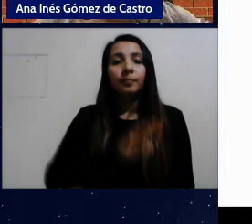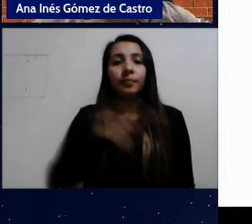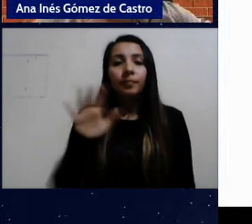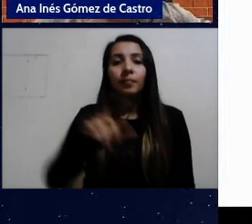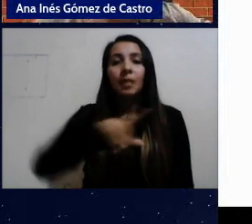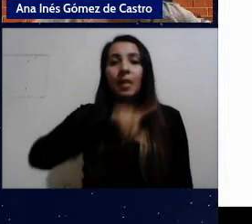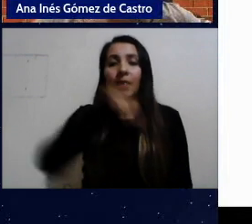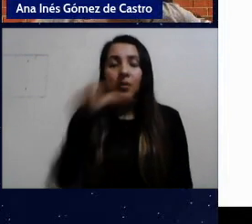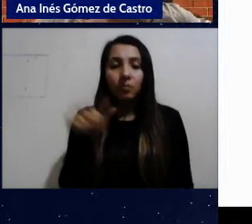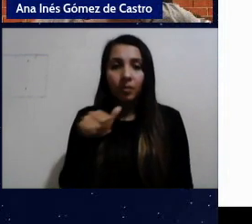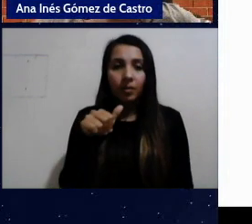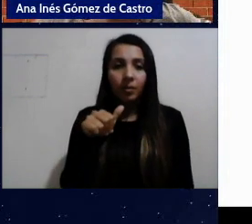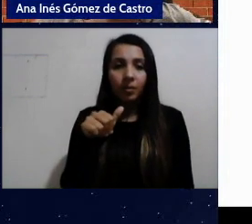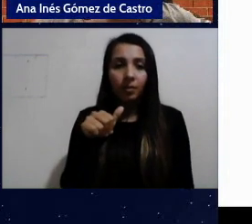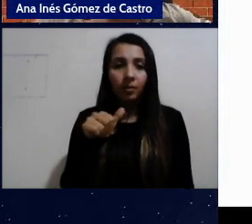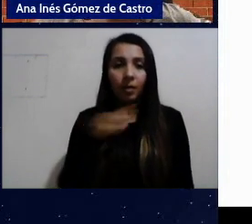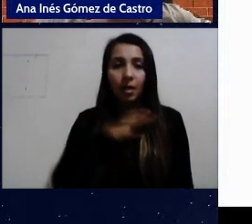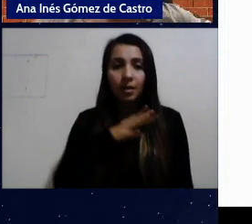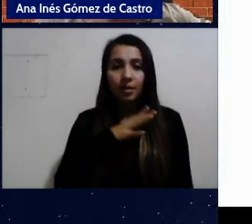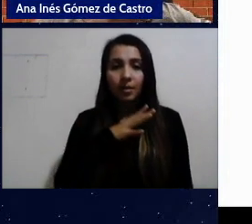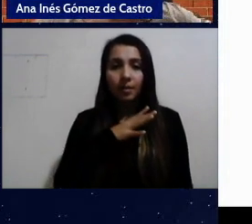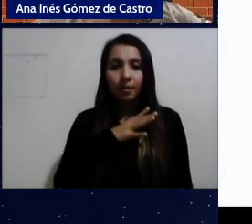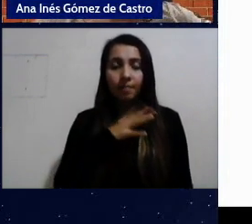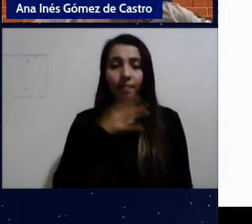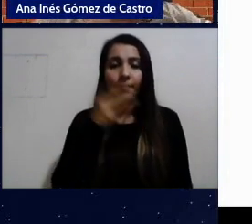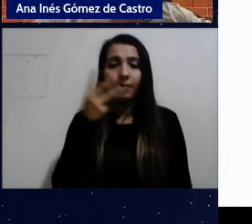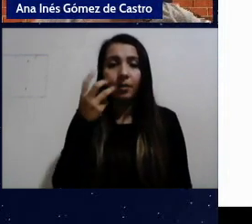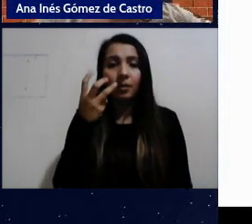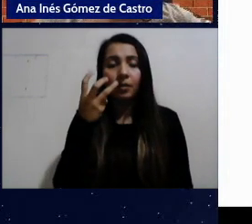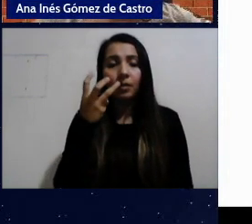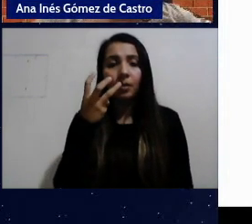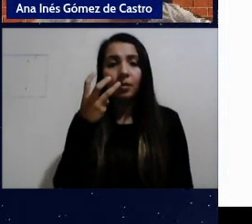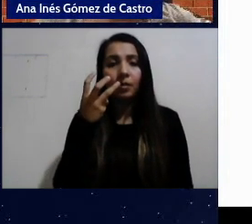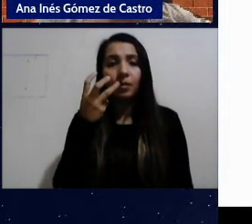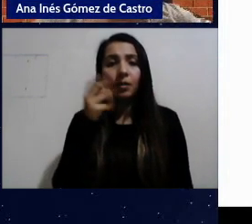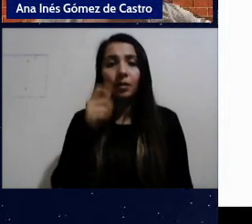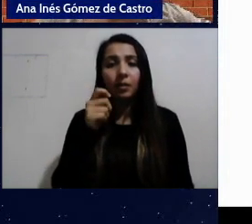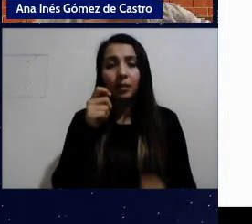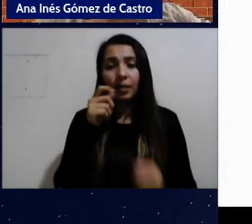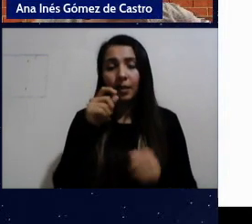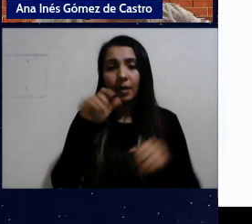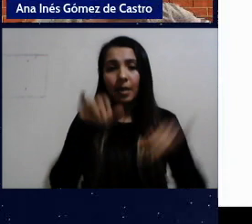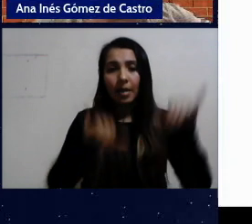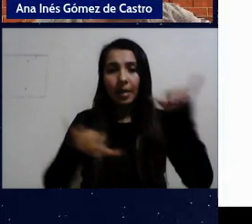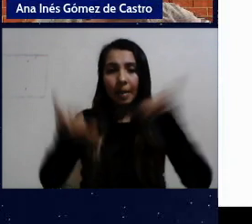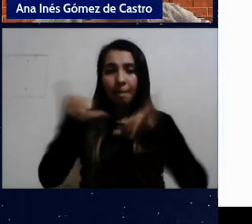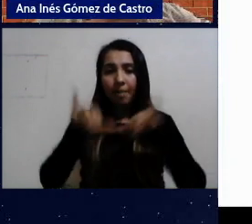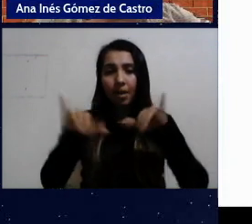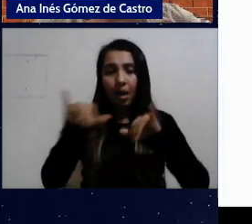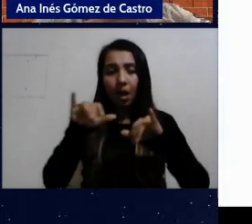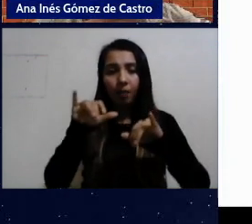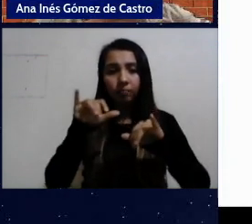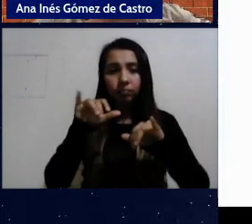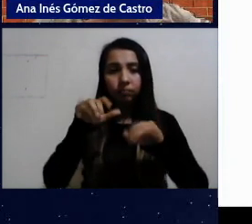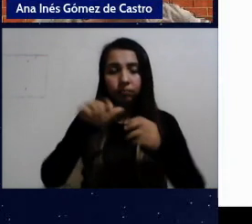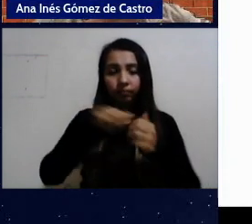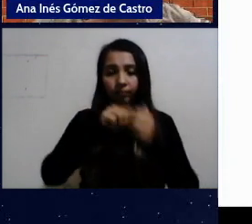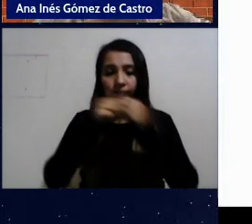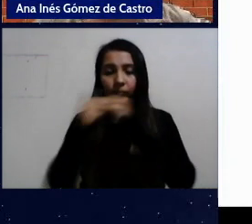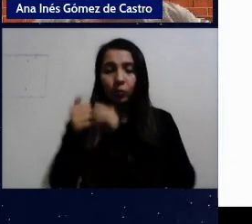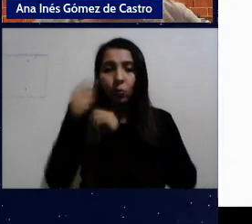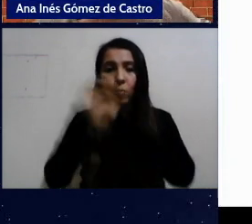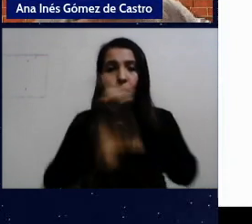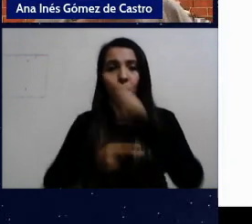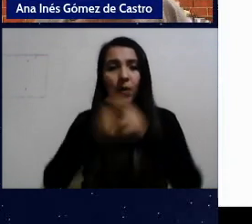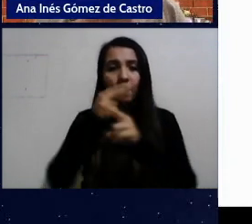universo. Vale, con respecto a la evolución química del universo, nosotros necesitamos una serie de elementos de